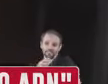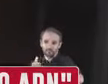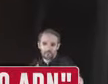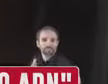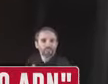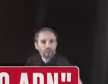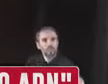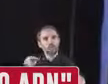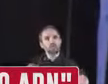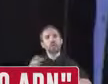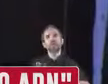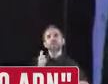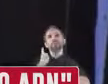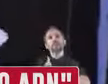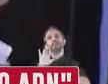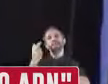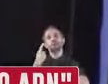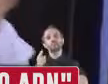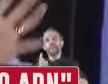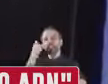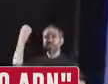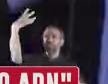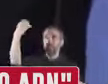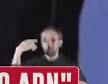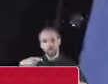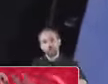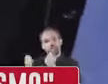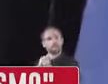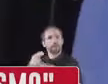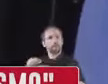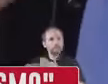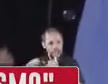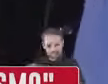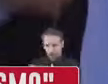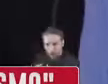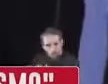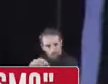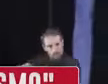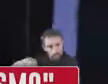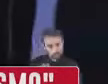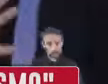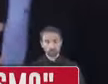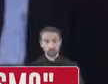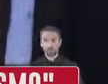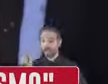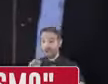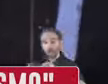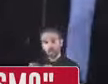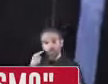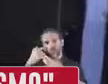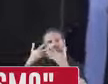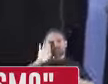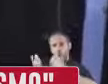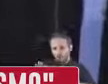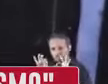esperar 5 minutos para poder ingresar al pueblo por los semáforos hicimos una rotonda pero administración proyectada por nosotros